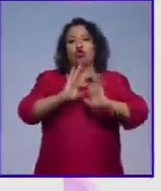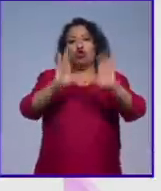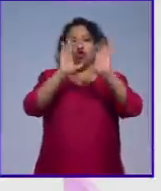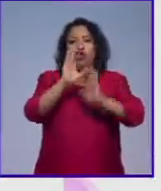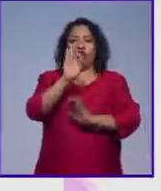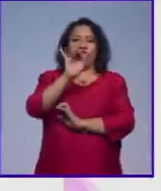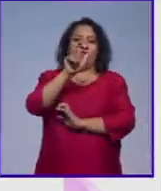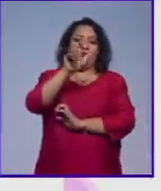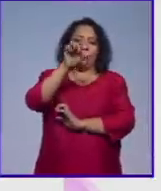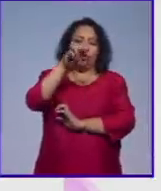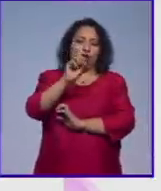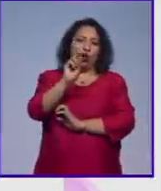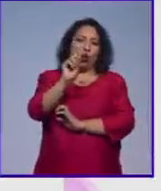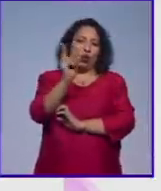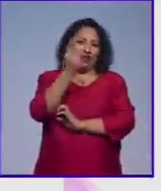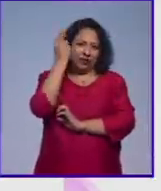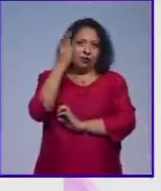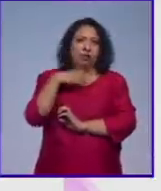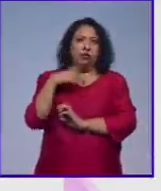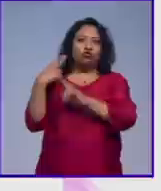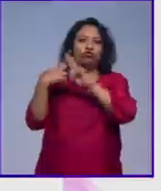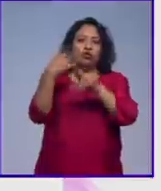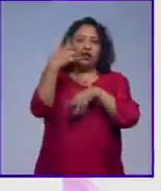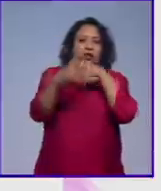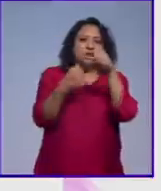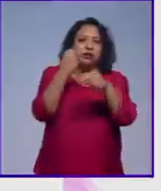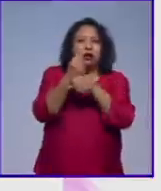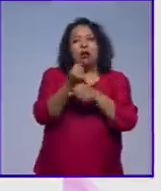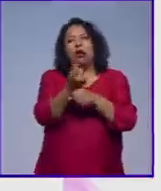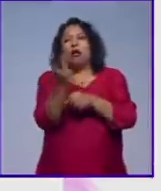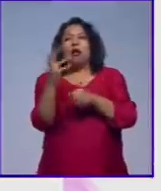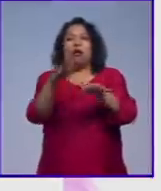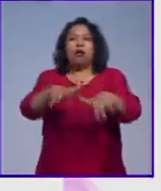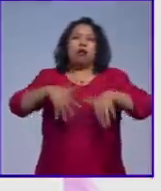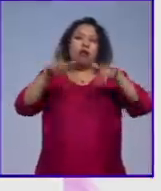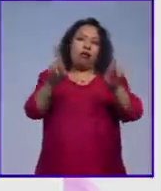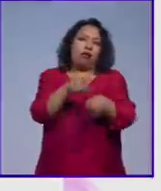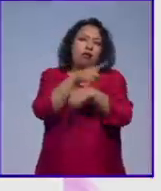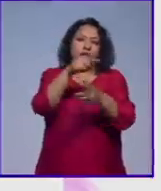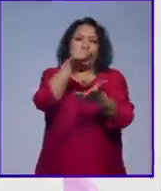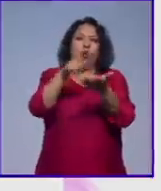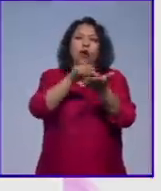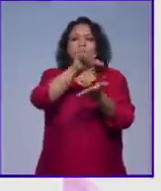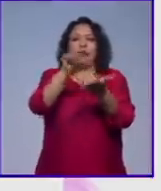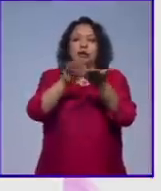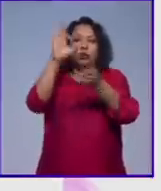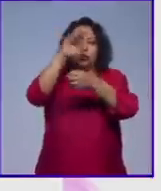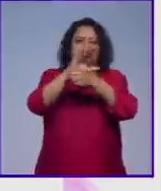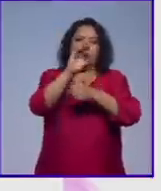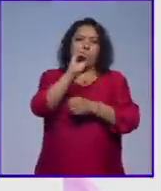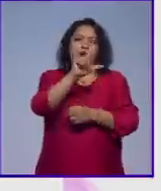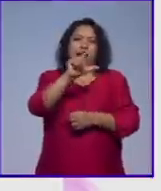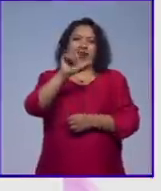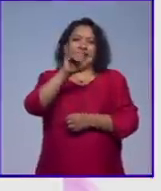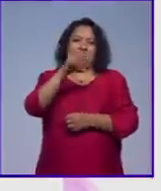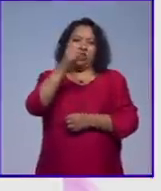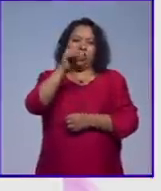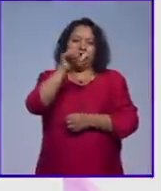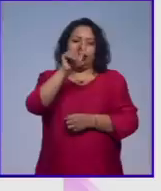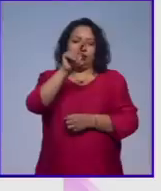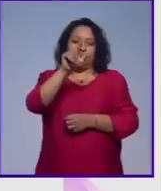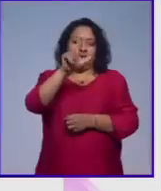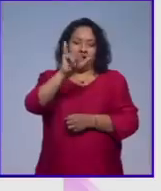Universitario, que va a conmemorar su 10º aniversario con un par de conciertos en el Centro Cultural Olin Yolistli.